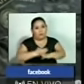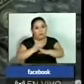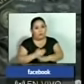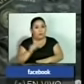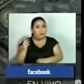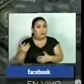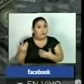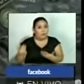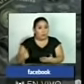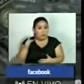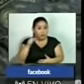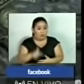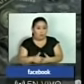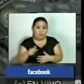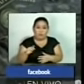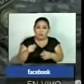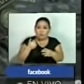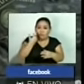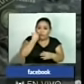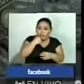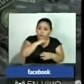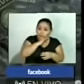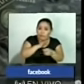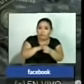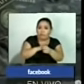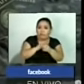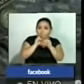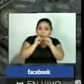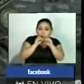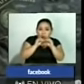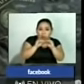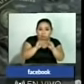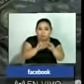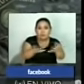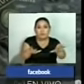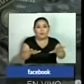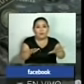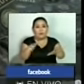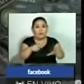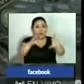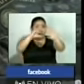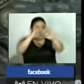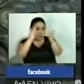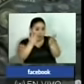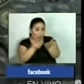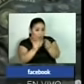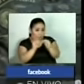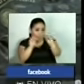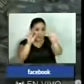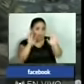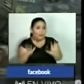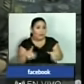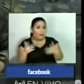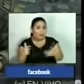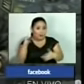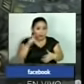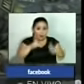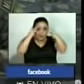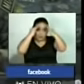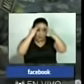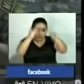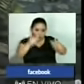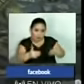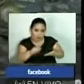este mal que nos está acechando a nivel mundial y particularmente a nuestro